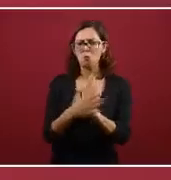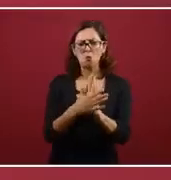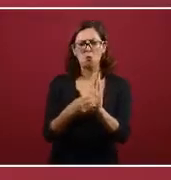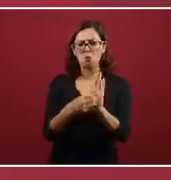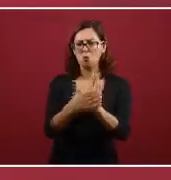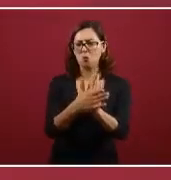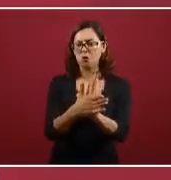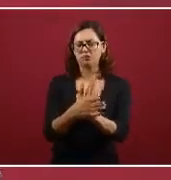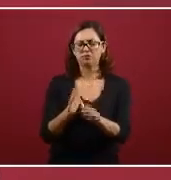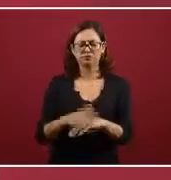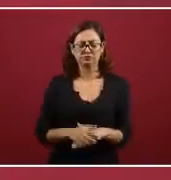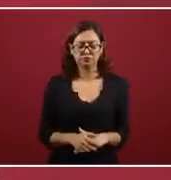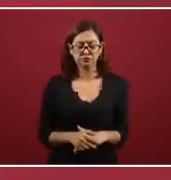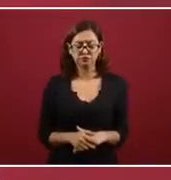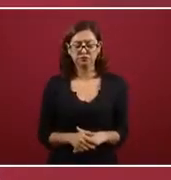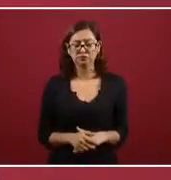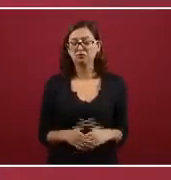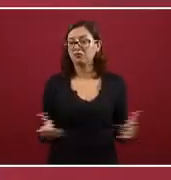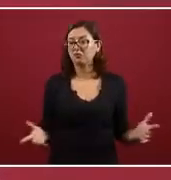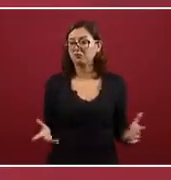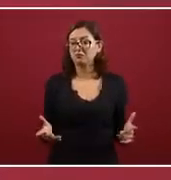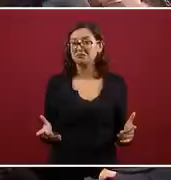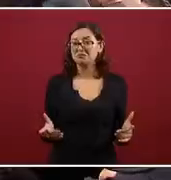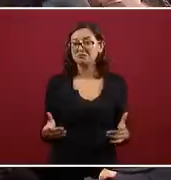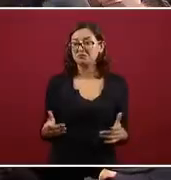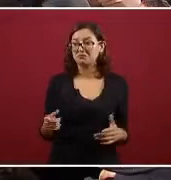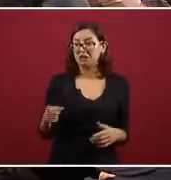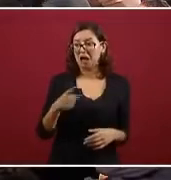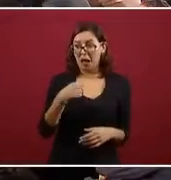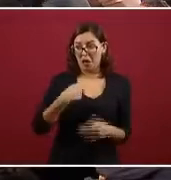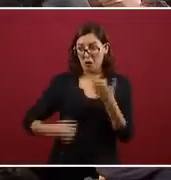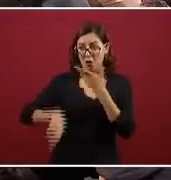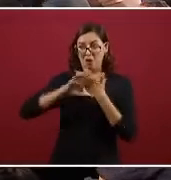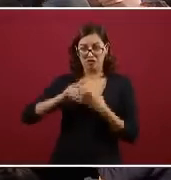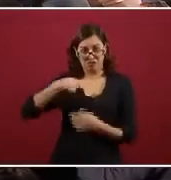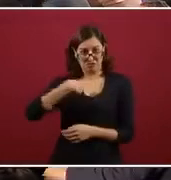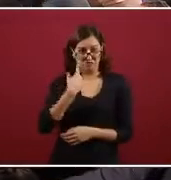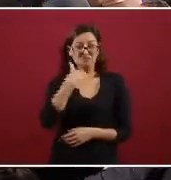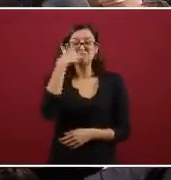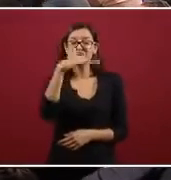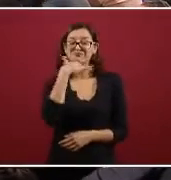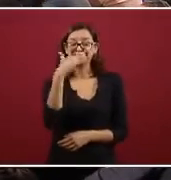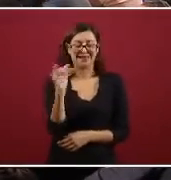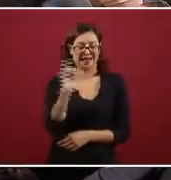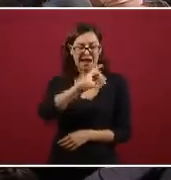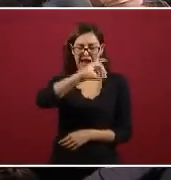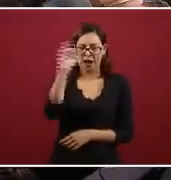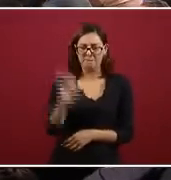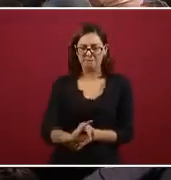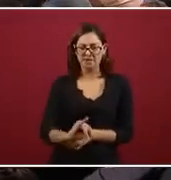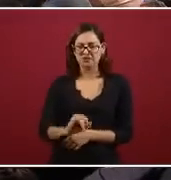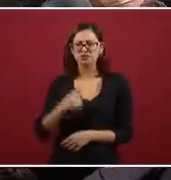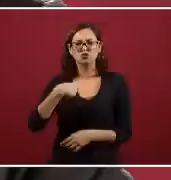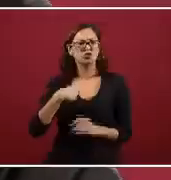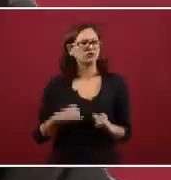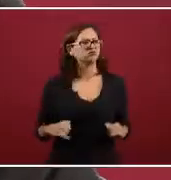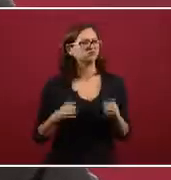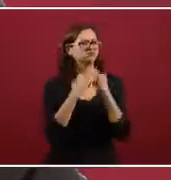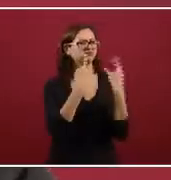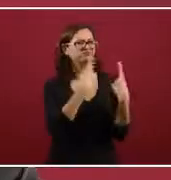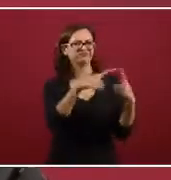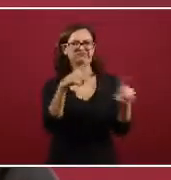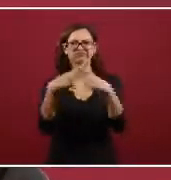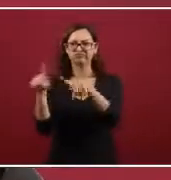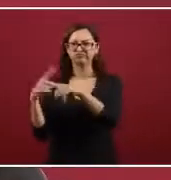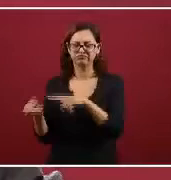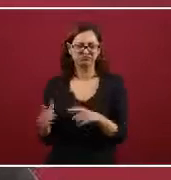Jamás se me ha acusado de corrupción en todos estos años. He manejado muchos recursos en diversas funciones y